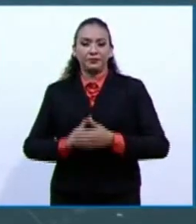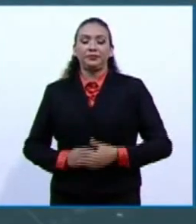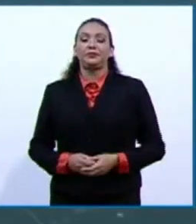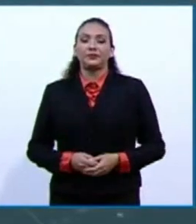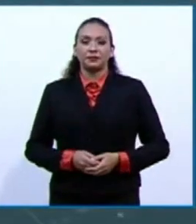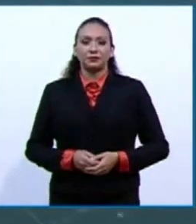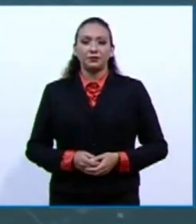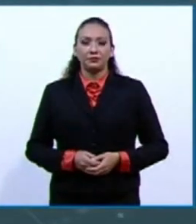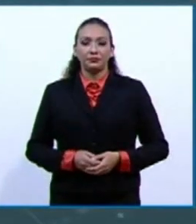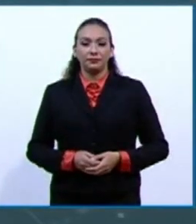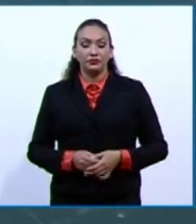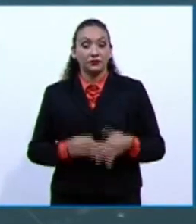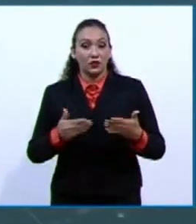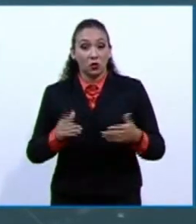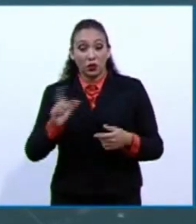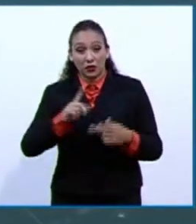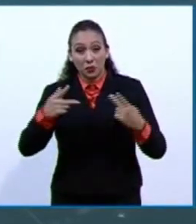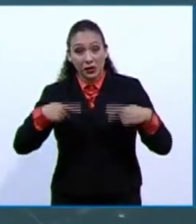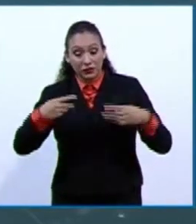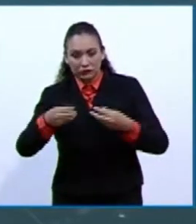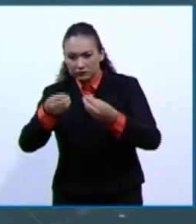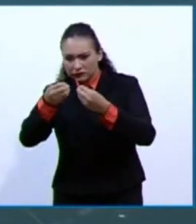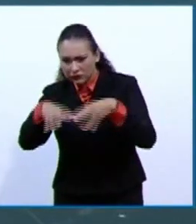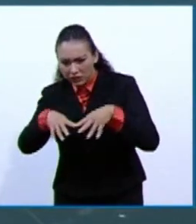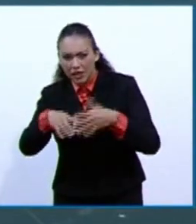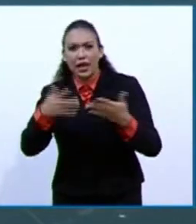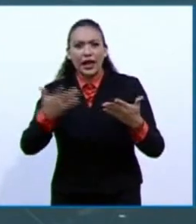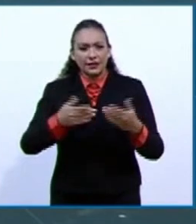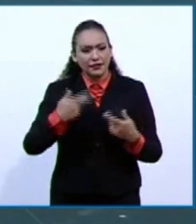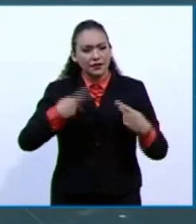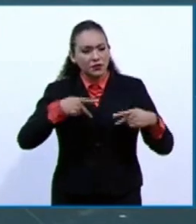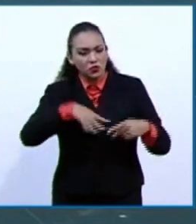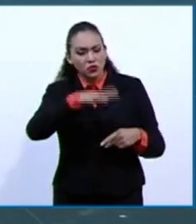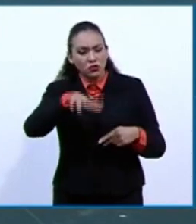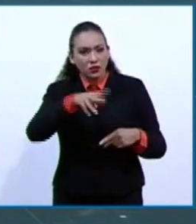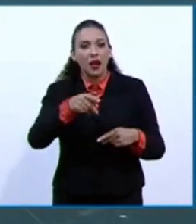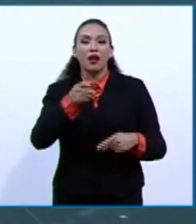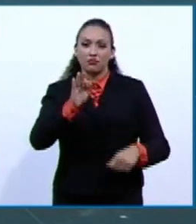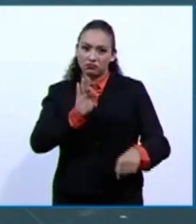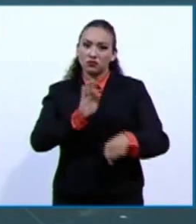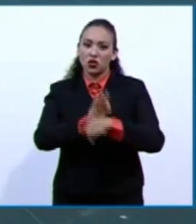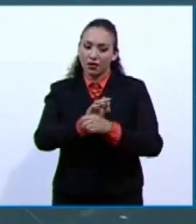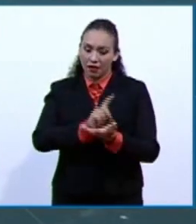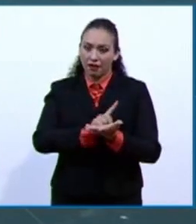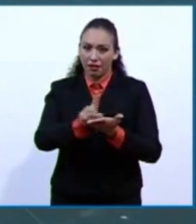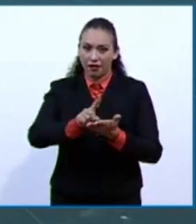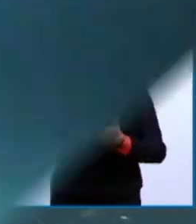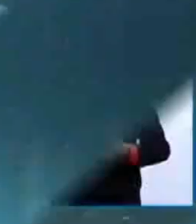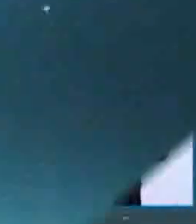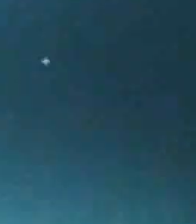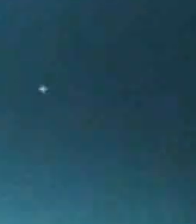La Declaración Especial de Ausencia protege los derechos de las personas desaparecidas.